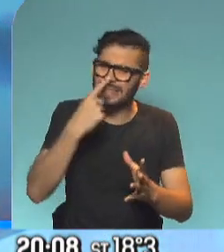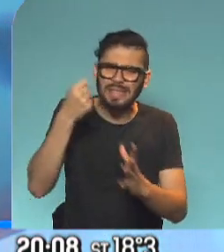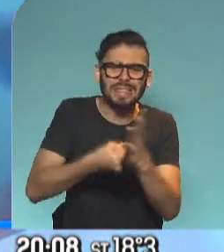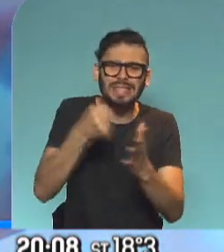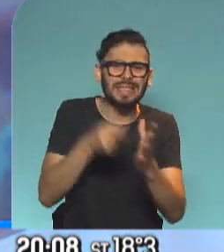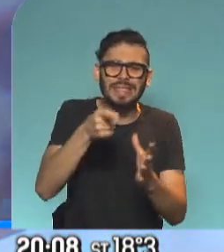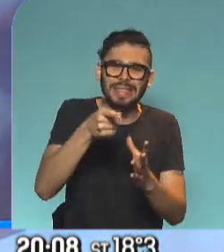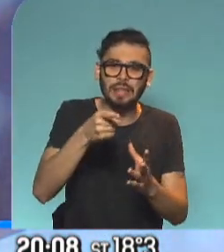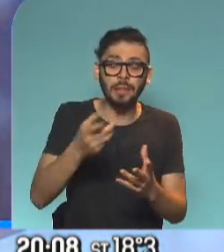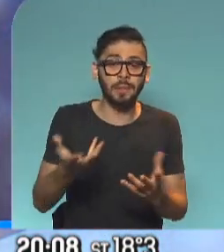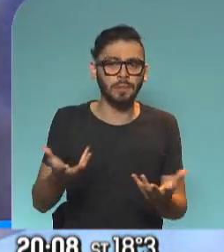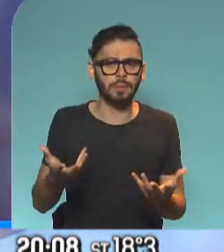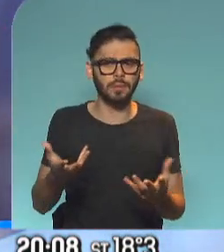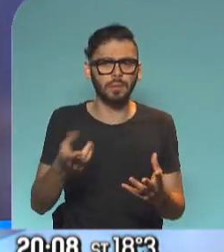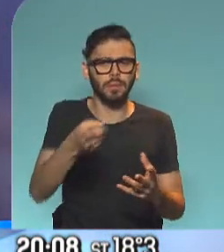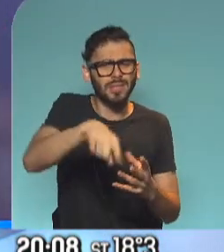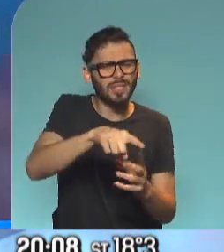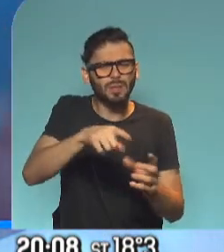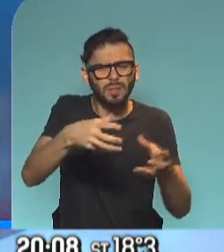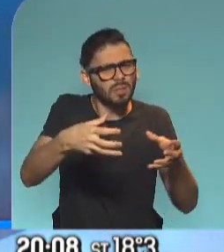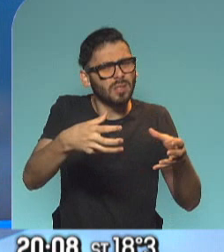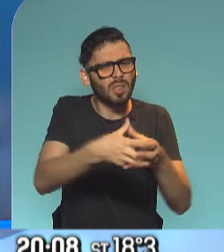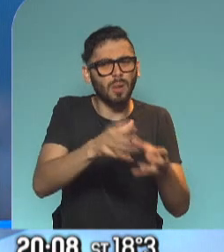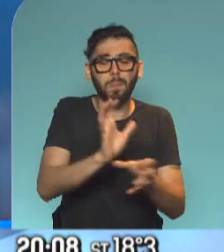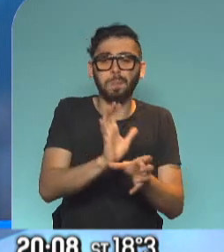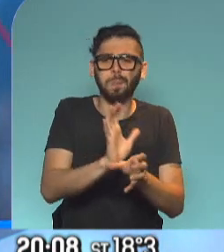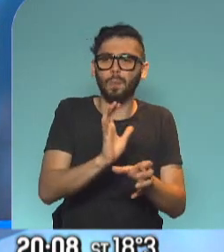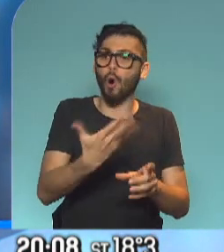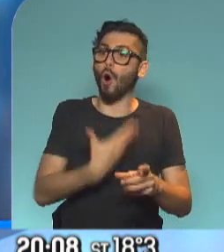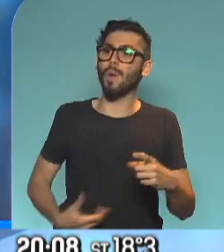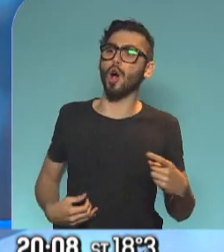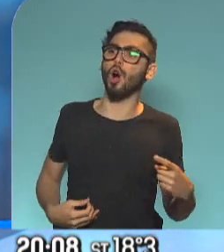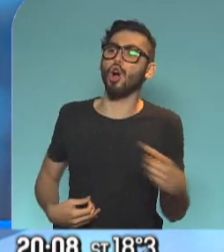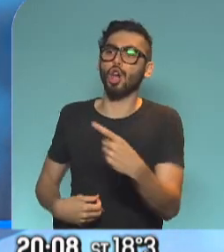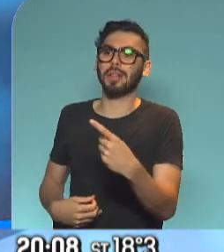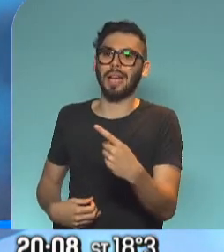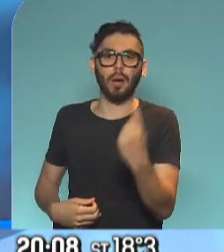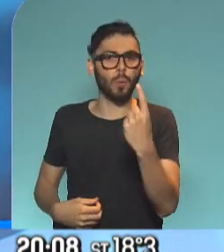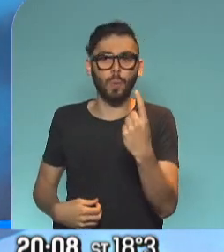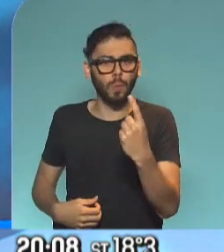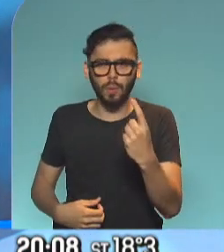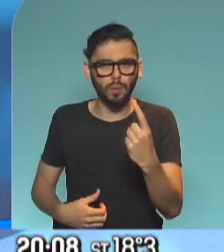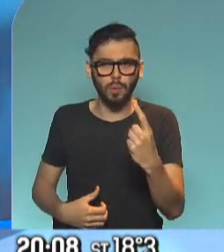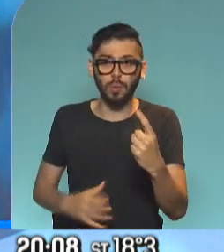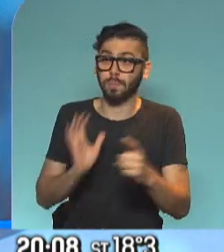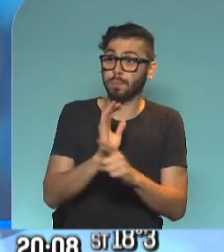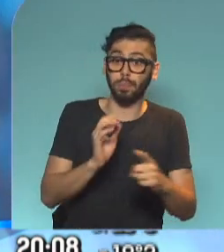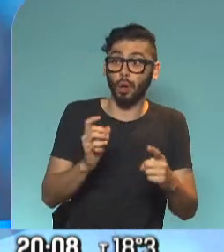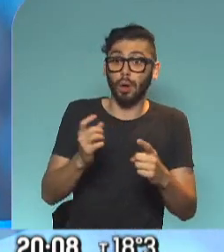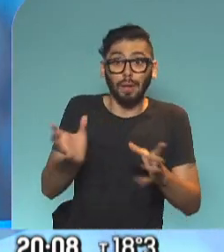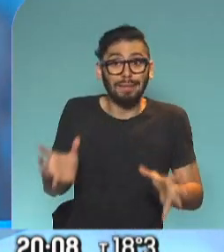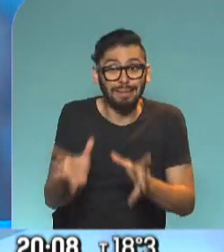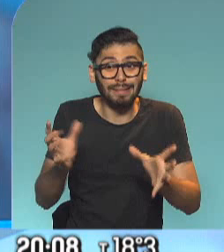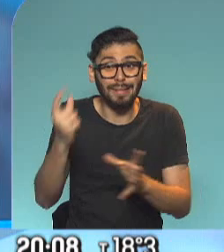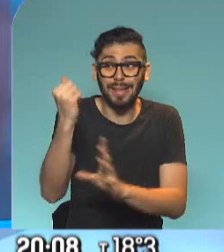idea, no solamente se manifiestan de esa forma en contra del gobierno que en este momento dirige al país, sino también lo que